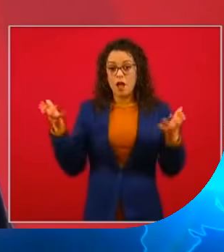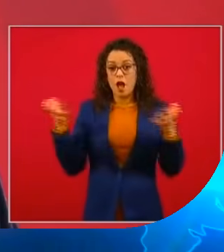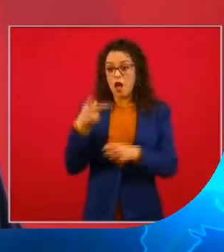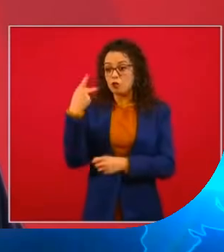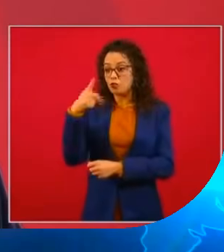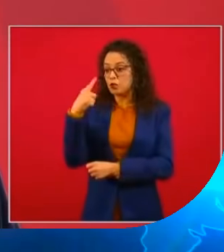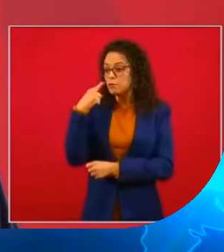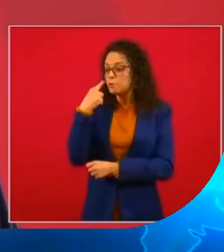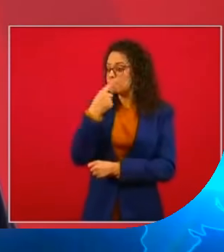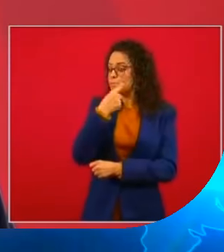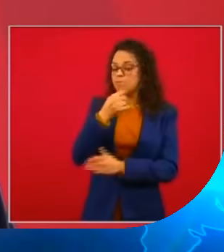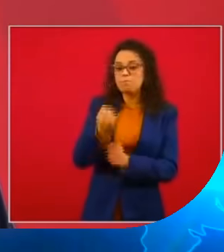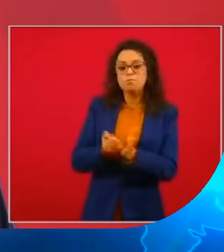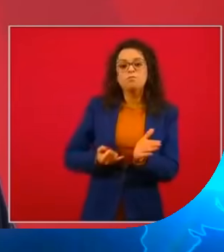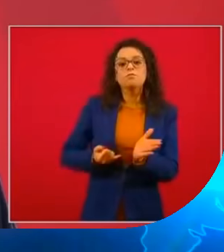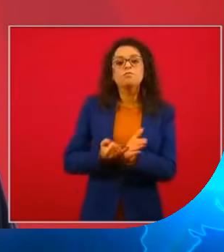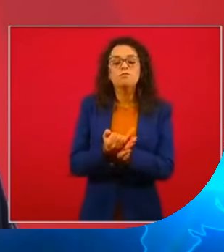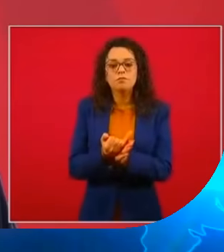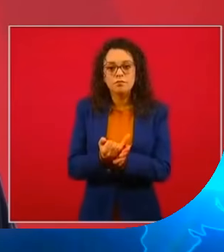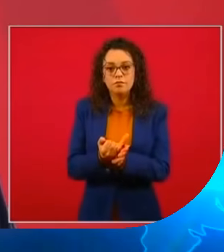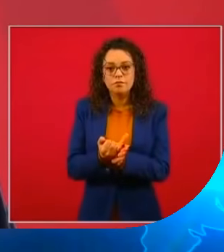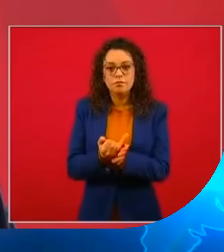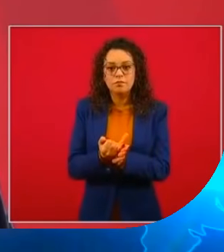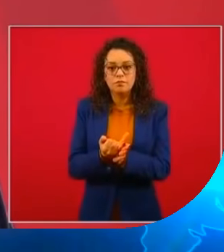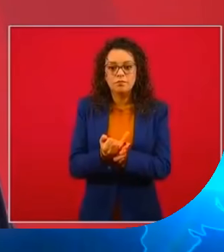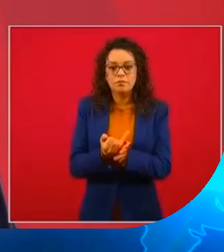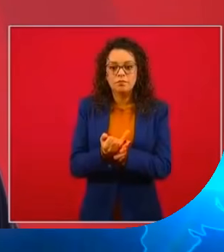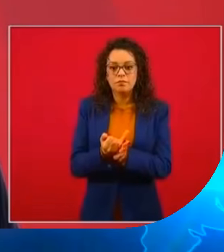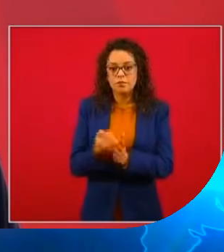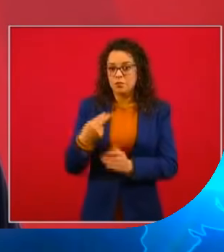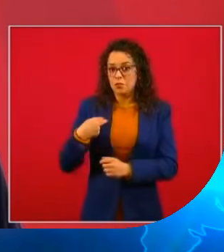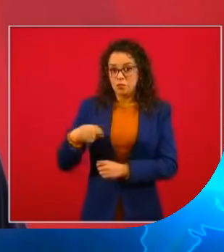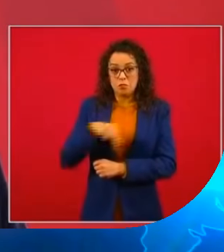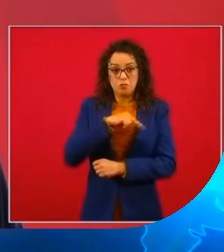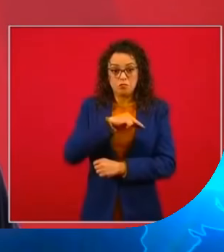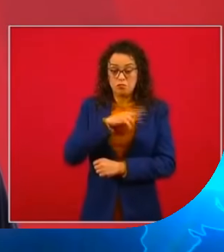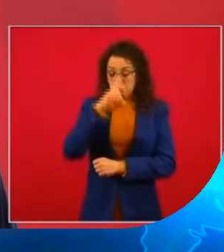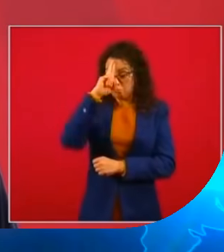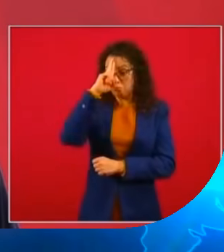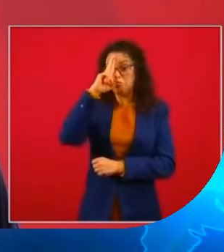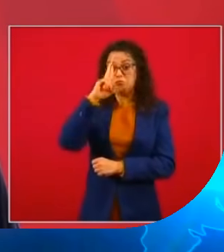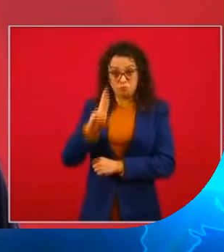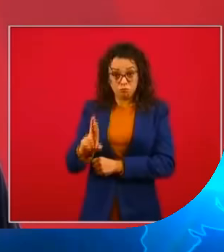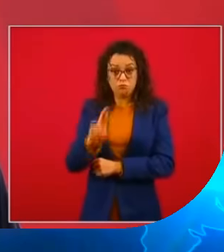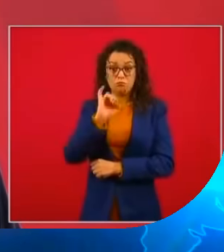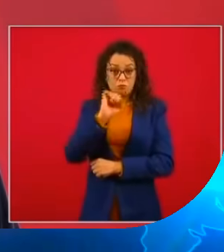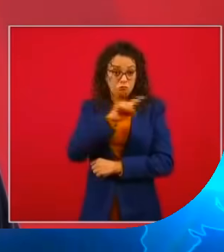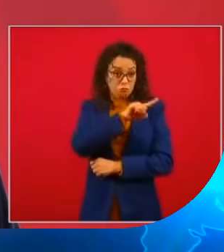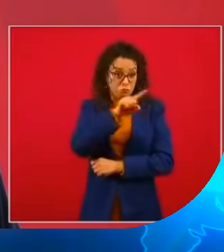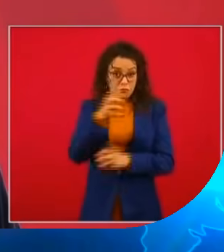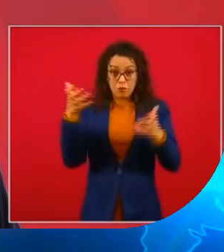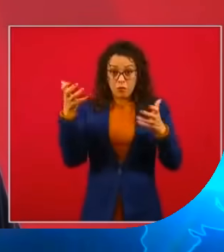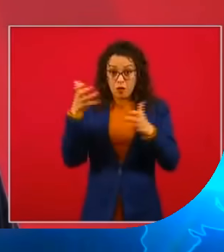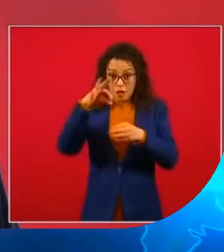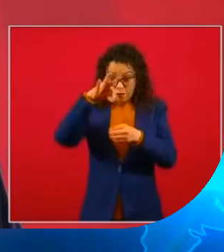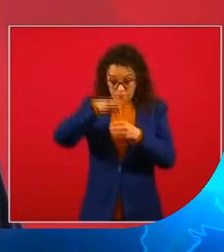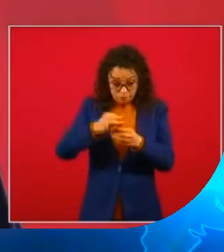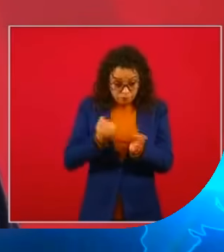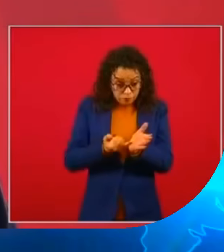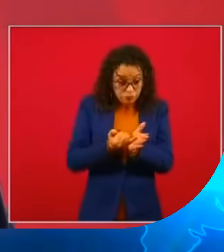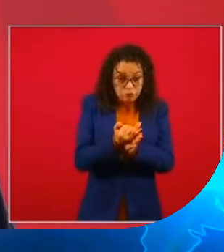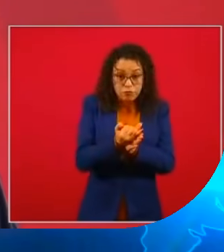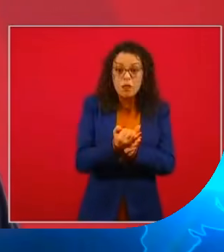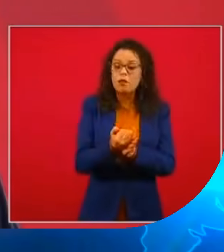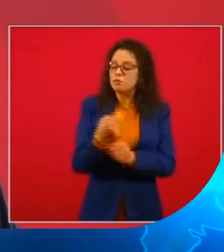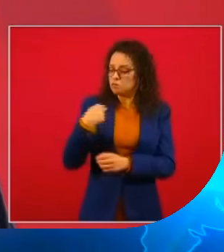lo que considere, y nosotros vamos a acatar lo que sea la voluntad del pueblo, lo que la